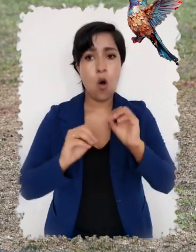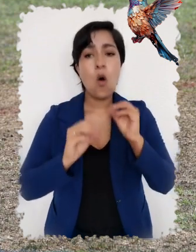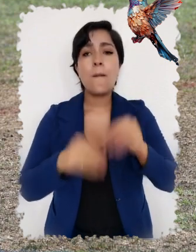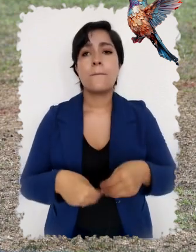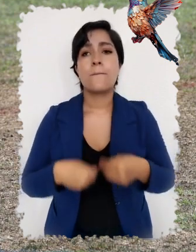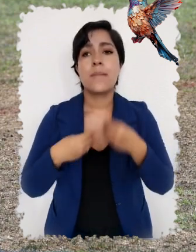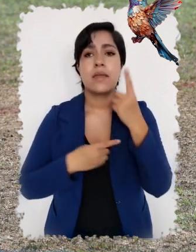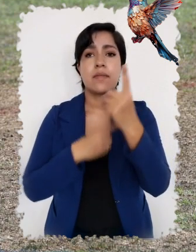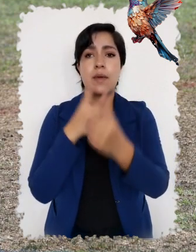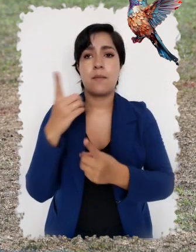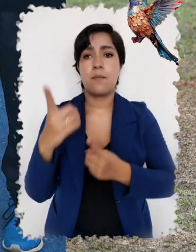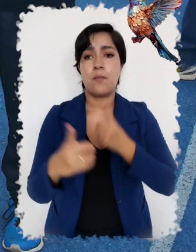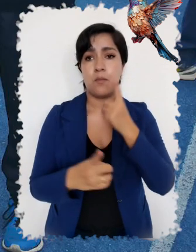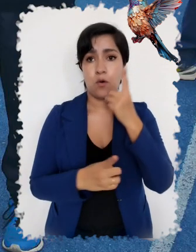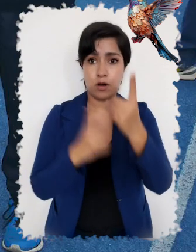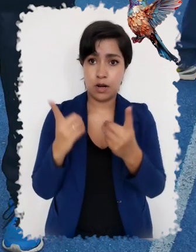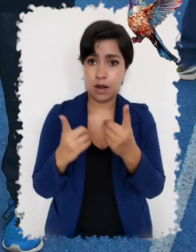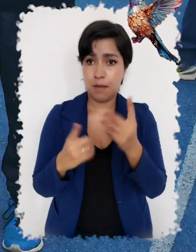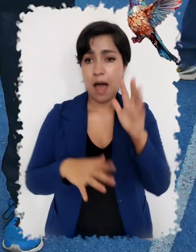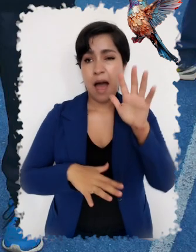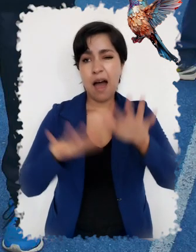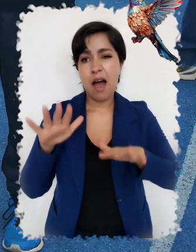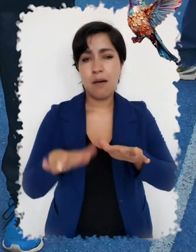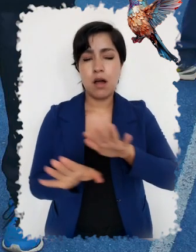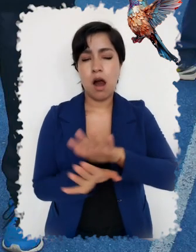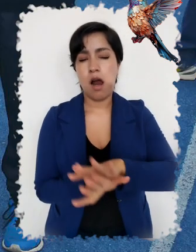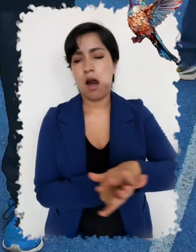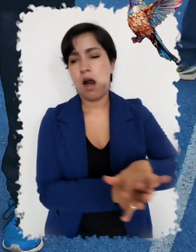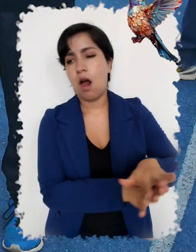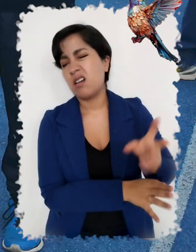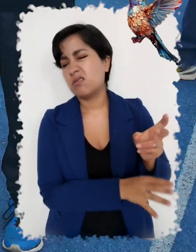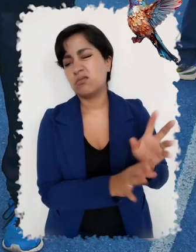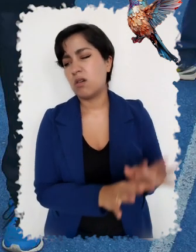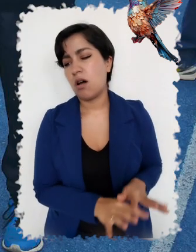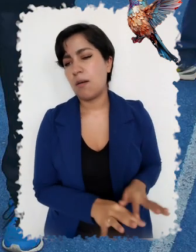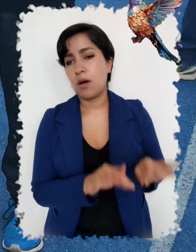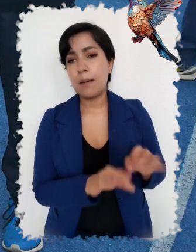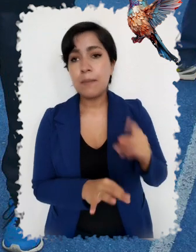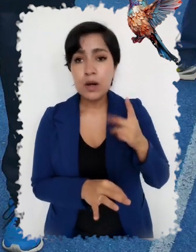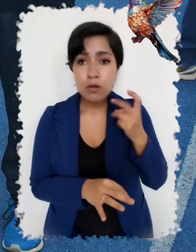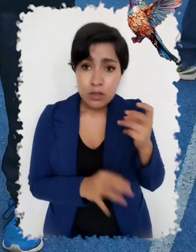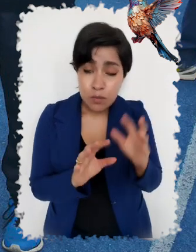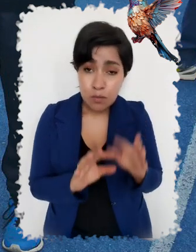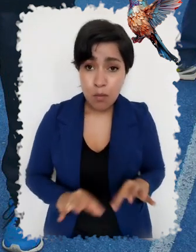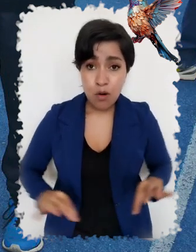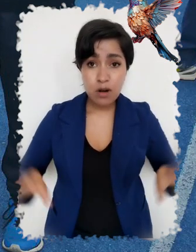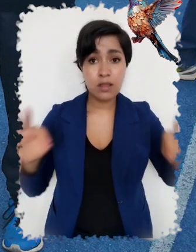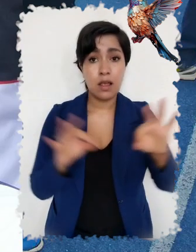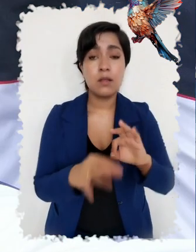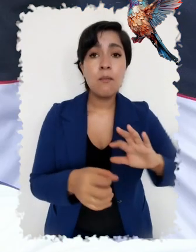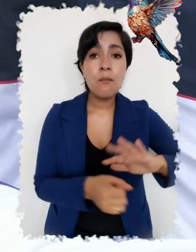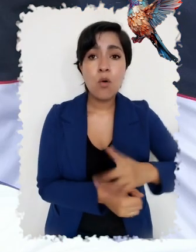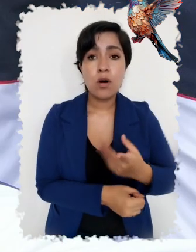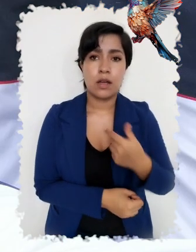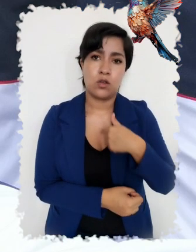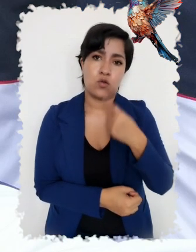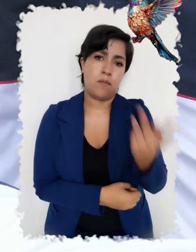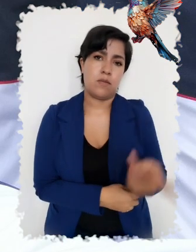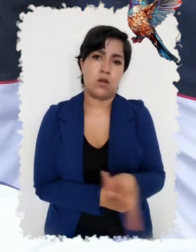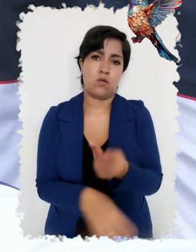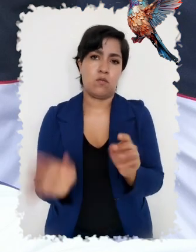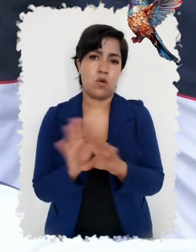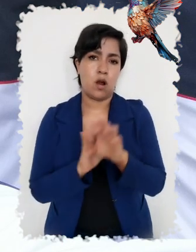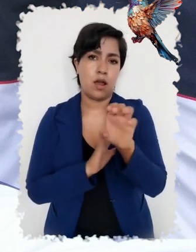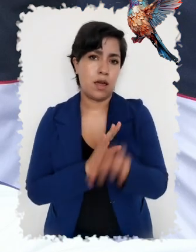vida deportiva y en muchos casos se ponen de lado Cuando deberían de ser protagonistas porque no sé yo te